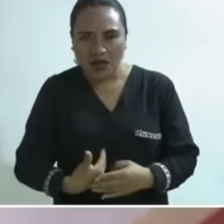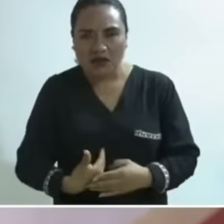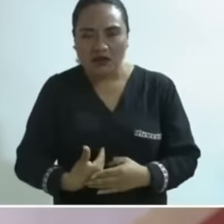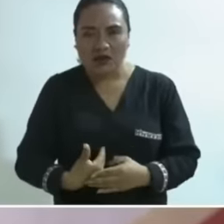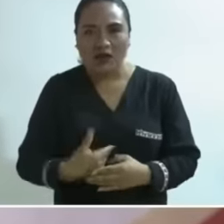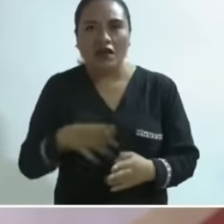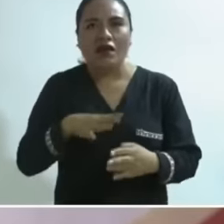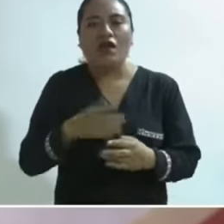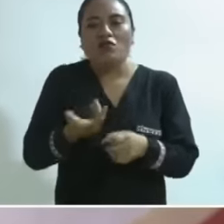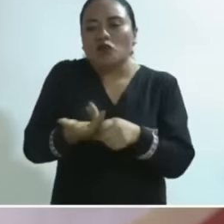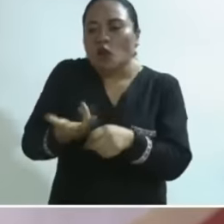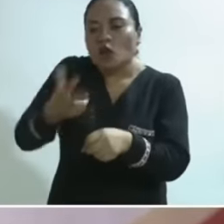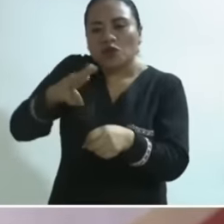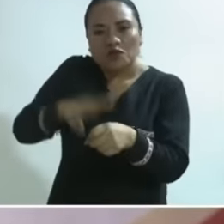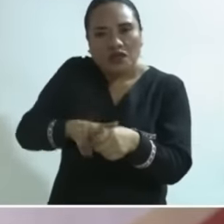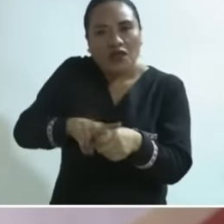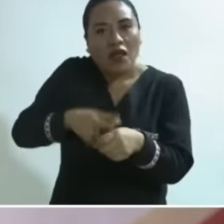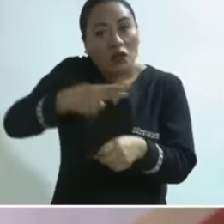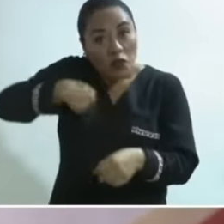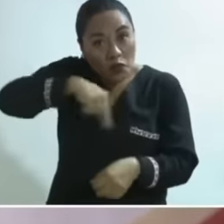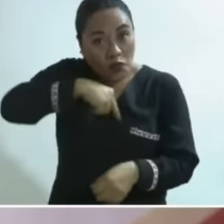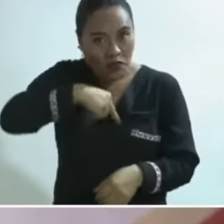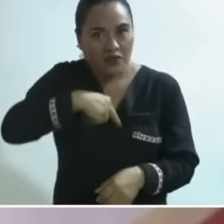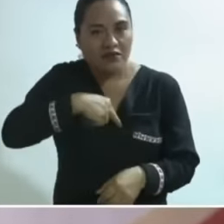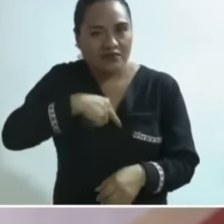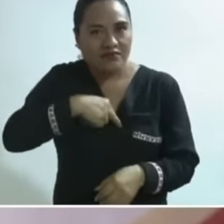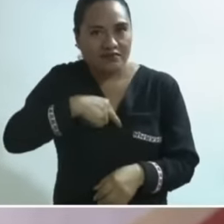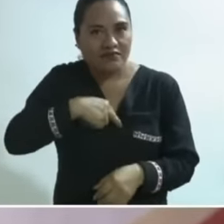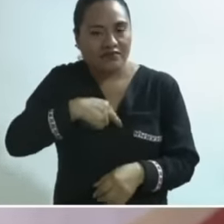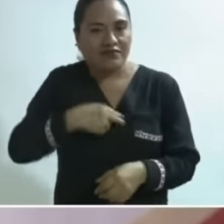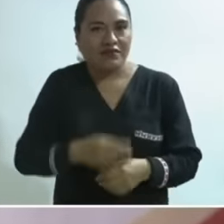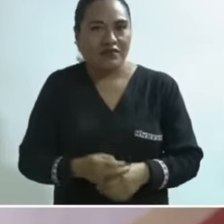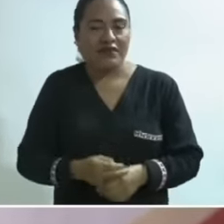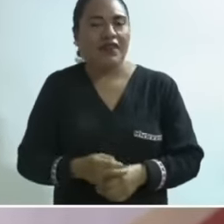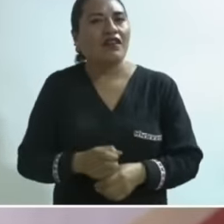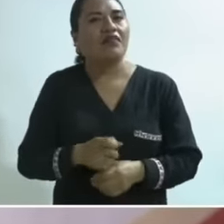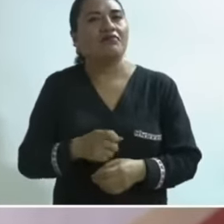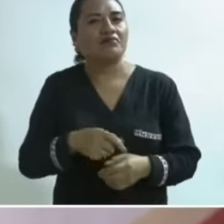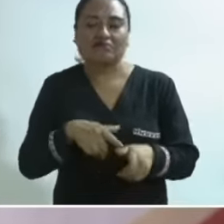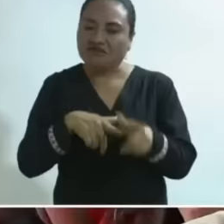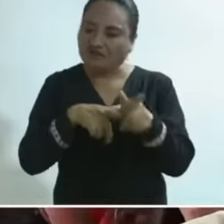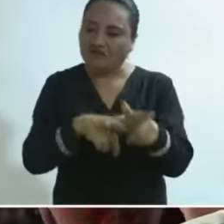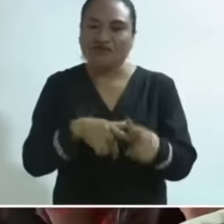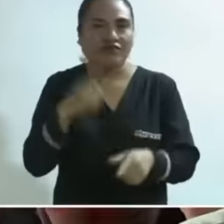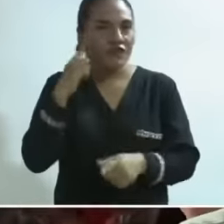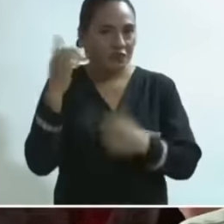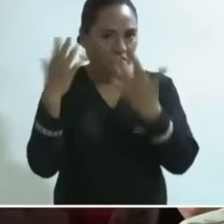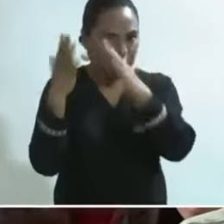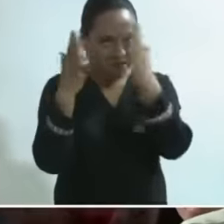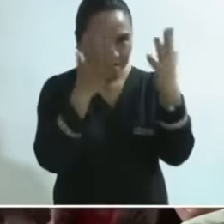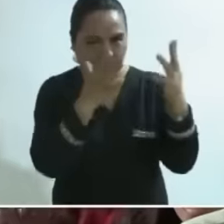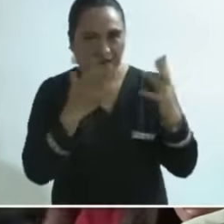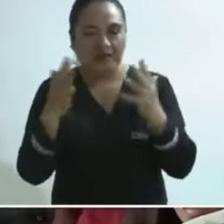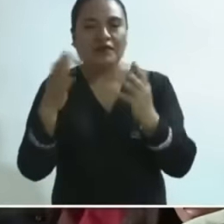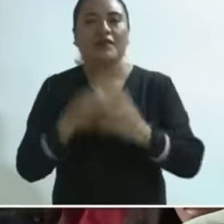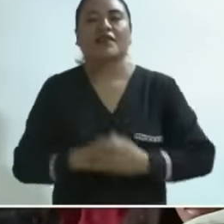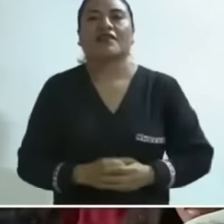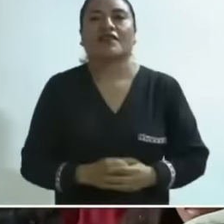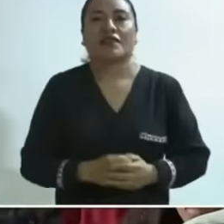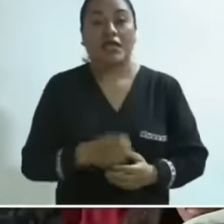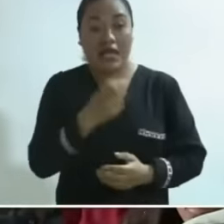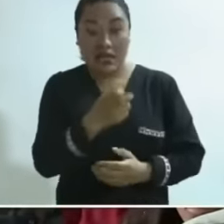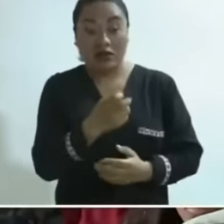La Clínica Es Nuestra. Es decir, Esto es